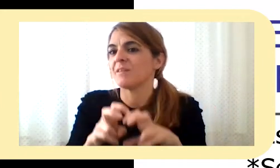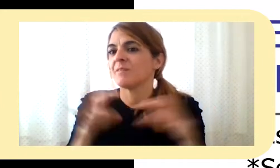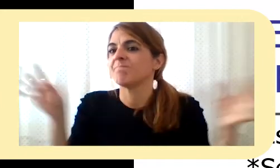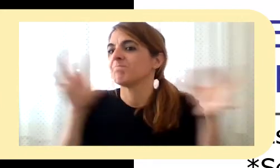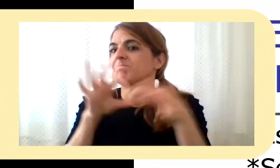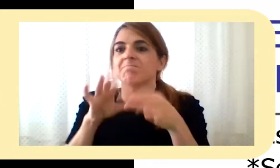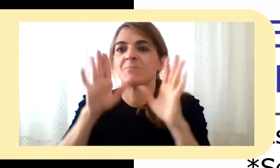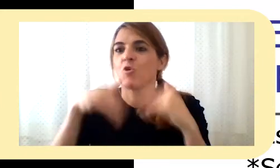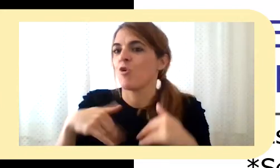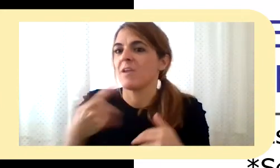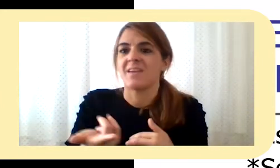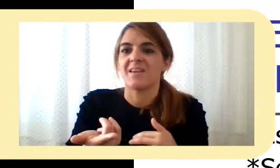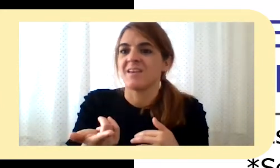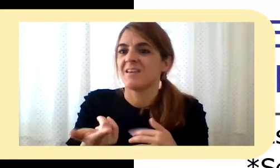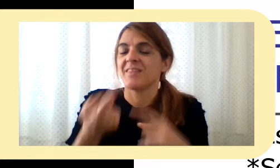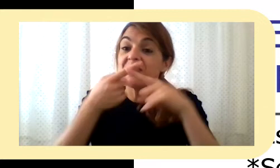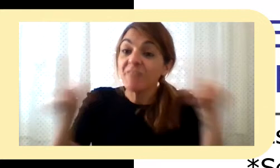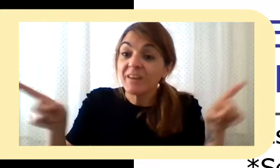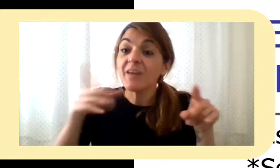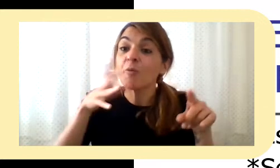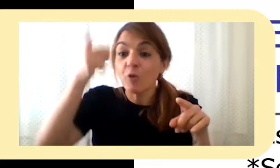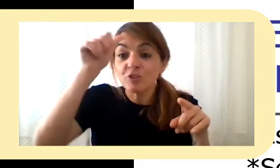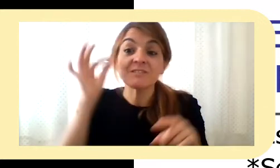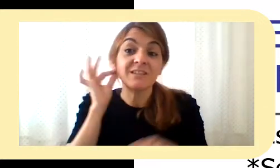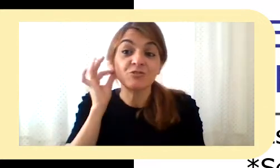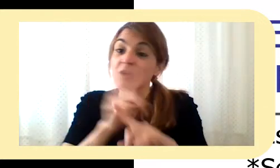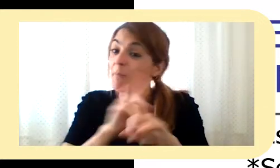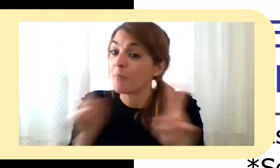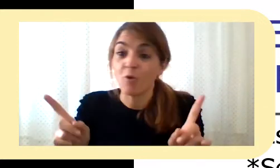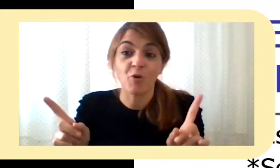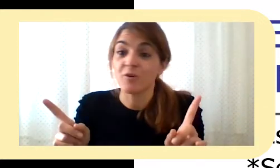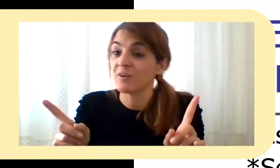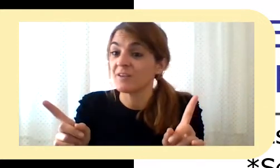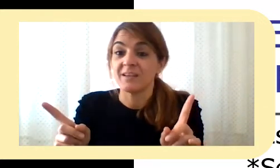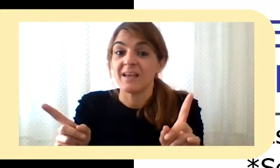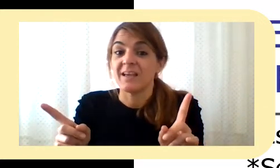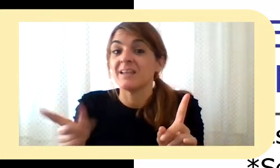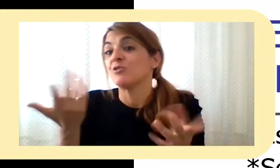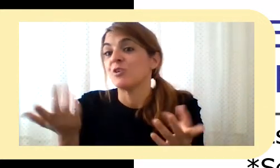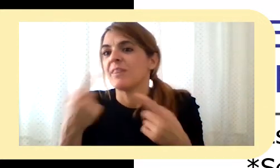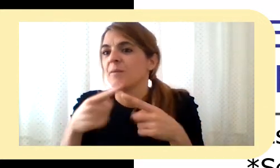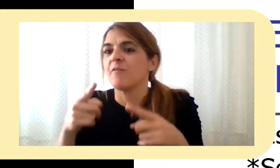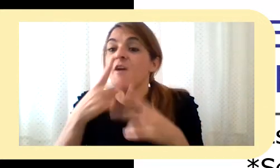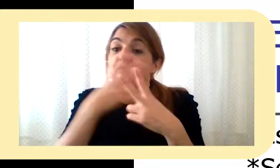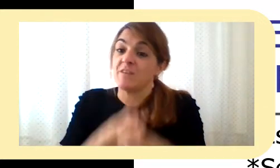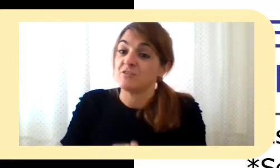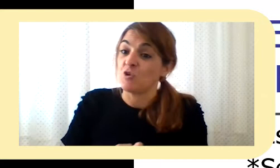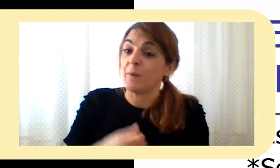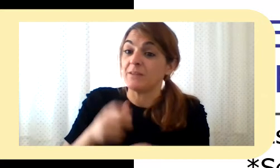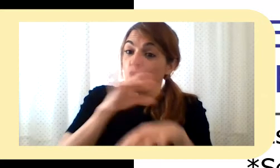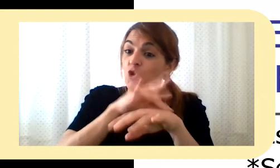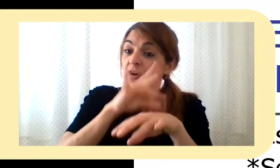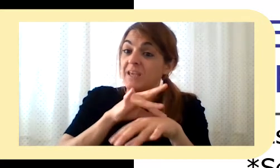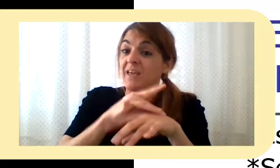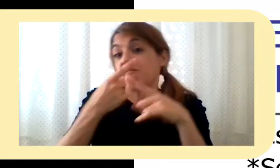investigados diferenciados por sexo. No se investiga la fisiopatología diferencial ni las condiciones de vida y